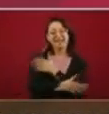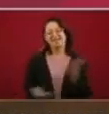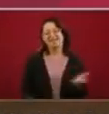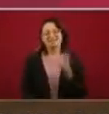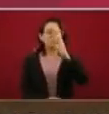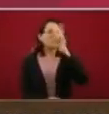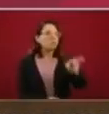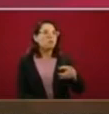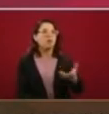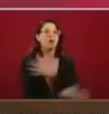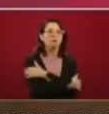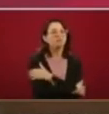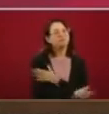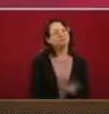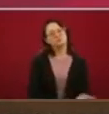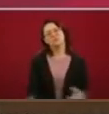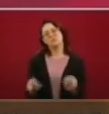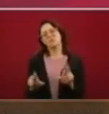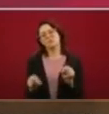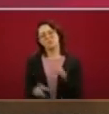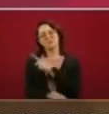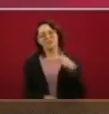No pasa nada. O sea,